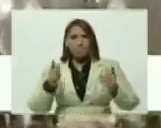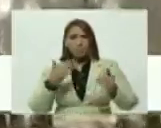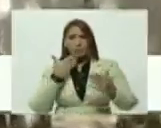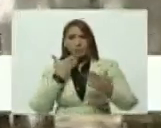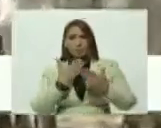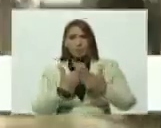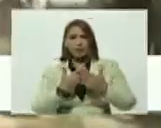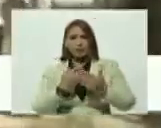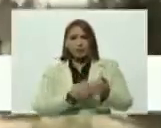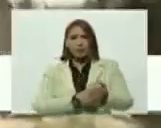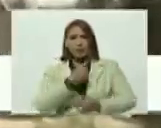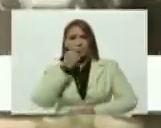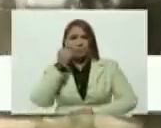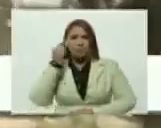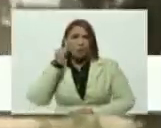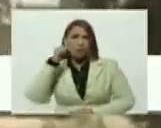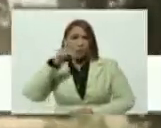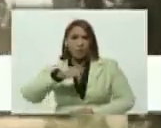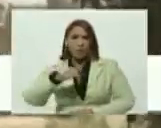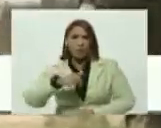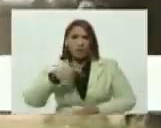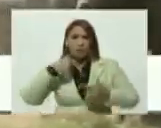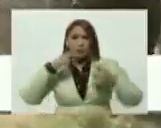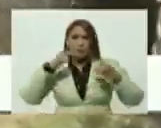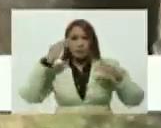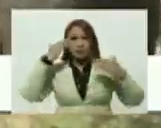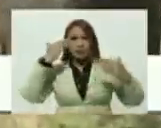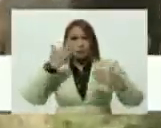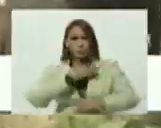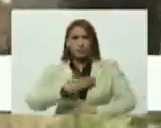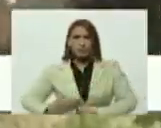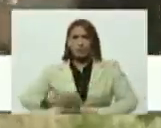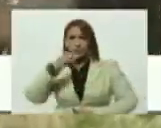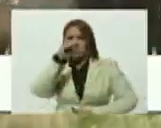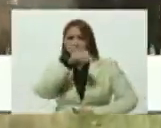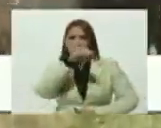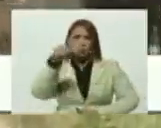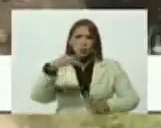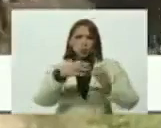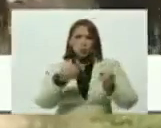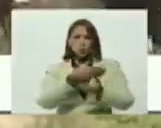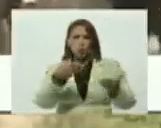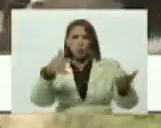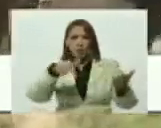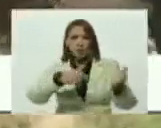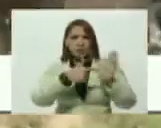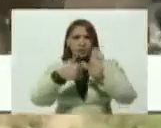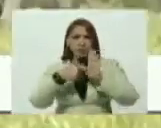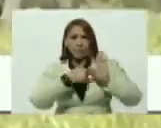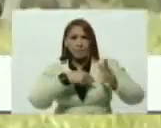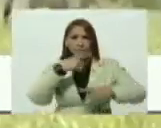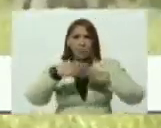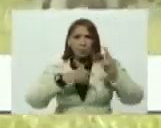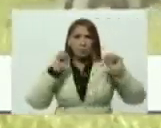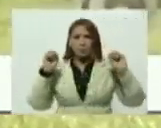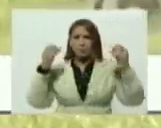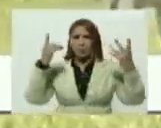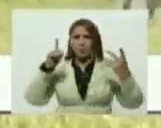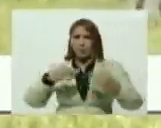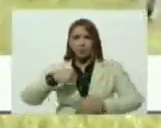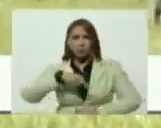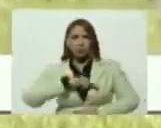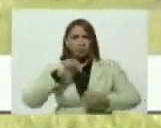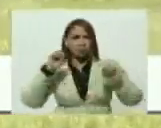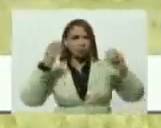Gracias, hermanos y hermanas del Maizal. Saludos, presidente. Bendiciones para todos y todas. Acá se demuestra que producir es vencer y